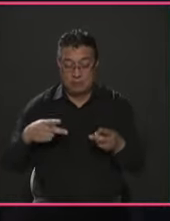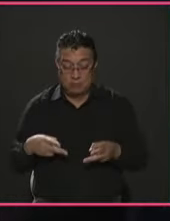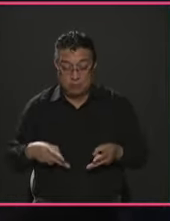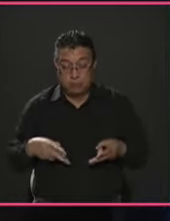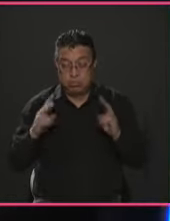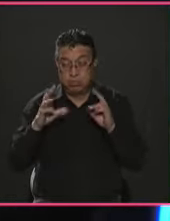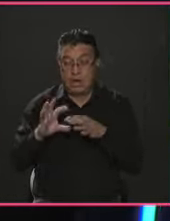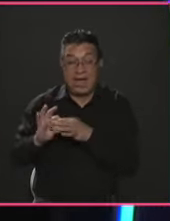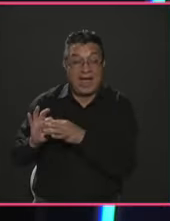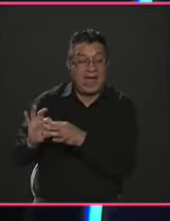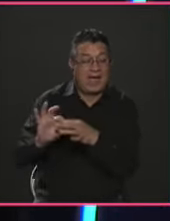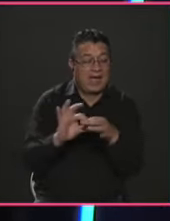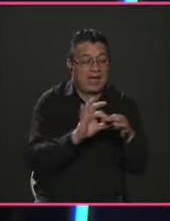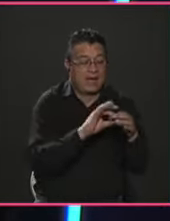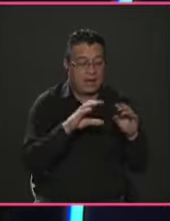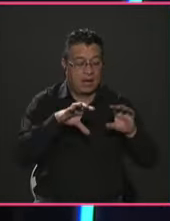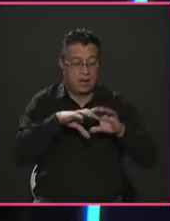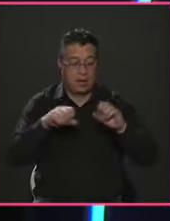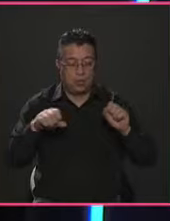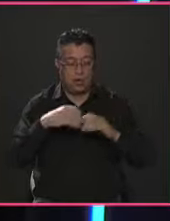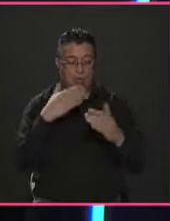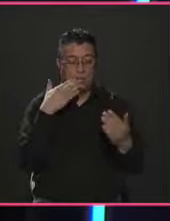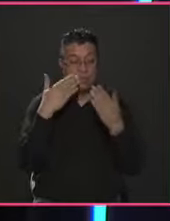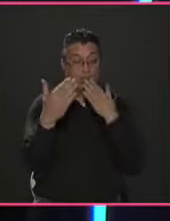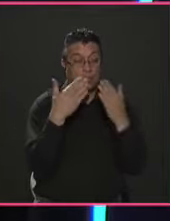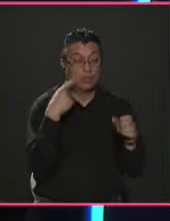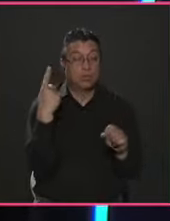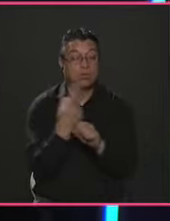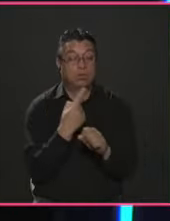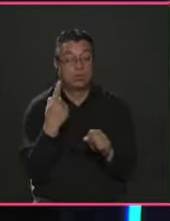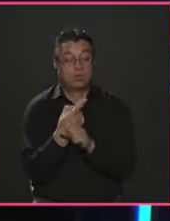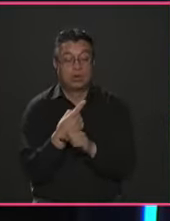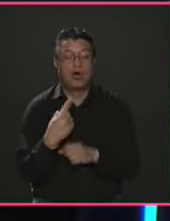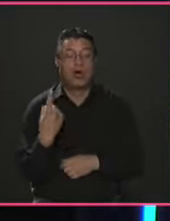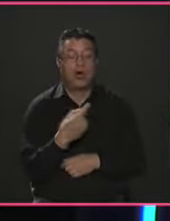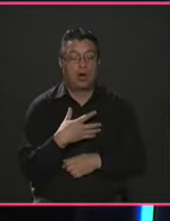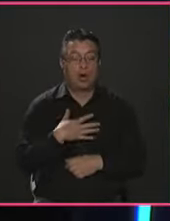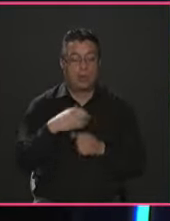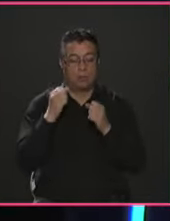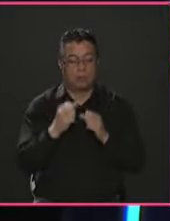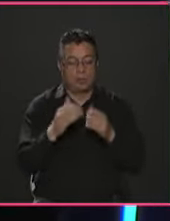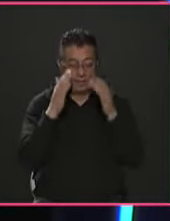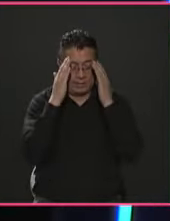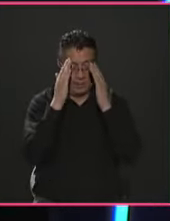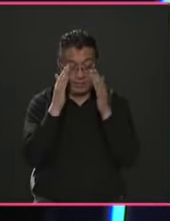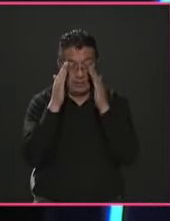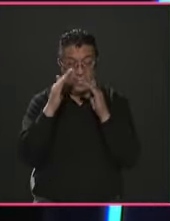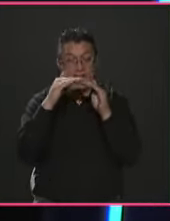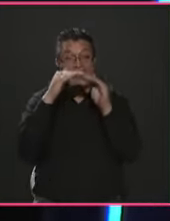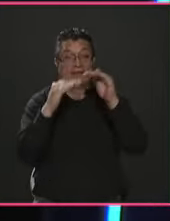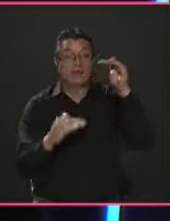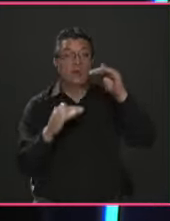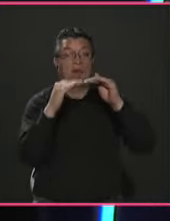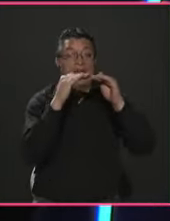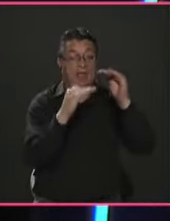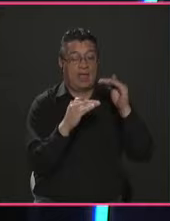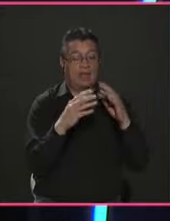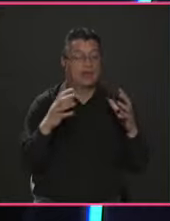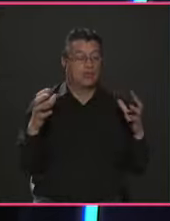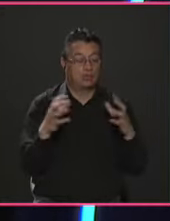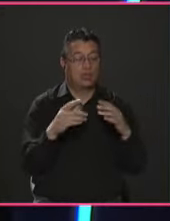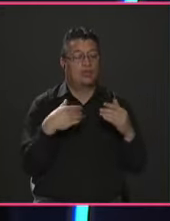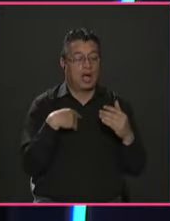consenso una búsqueda de espacio de diálogo donde se puede atender a las desigualdades estructurales que